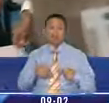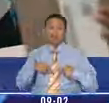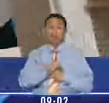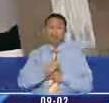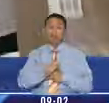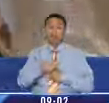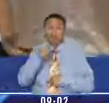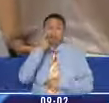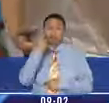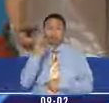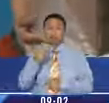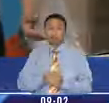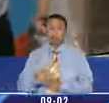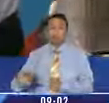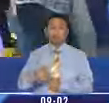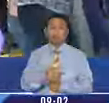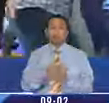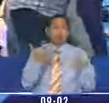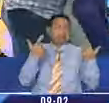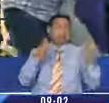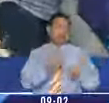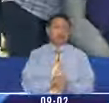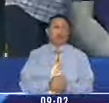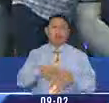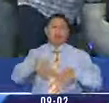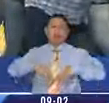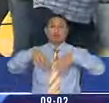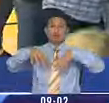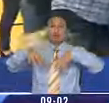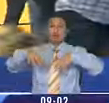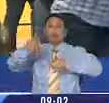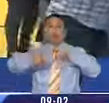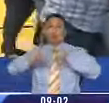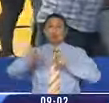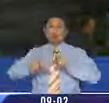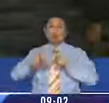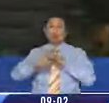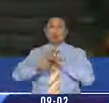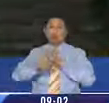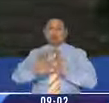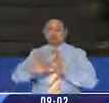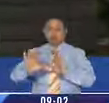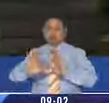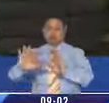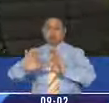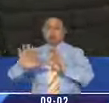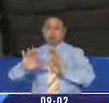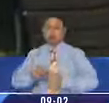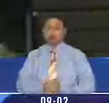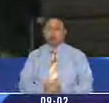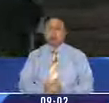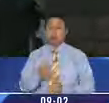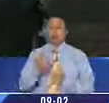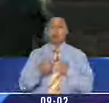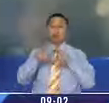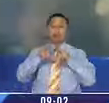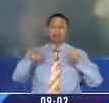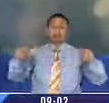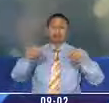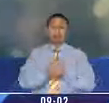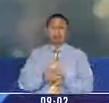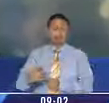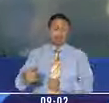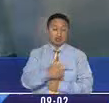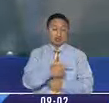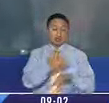realizaron simulaciones de situaciones antrópicas, como protestas, evacuaciones de emergencia o desastres naturales, para preparar el actuar de los organismos